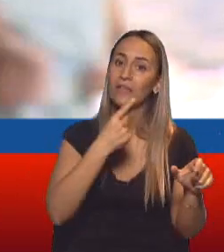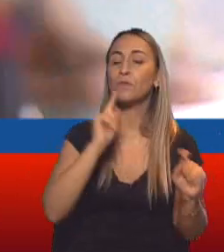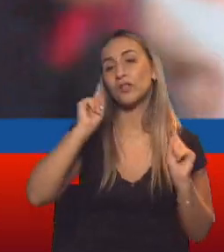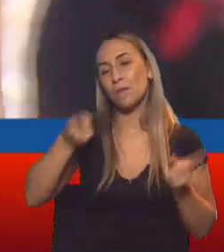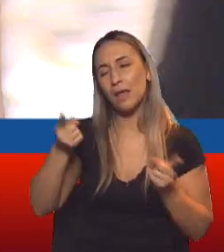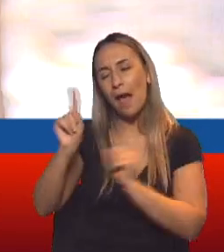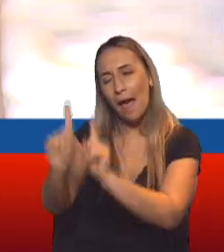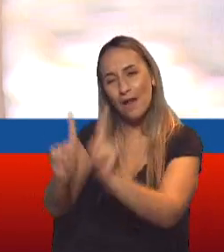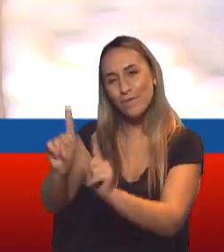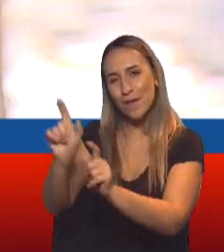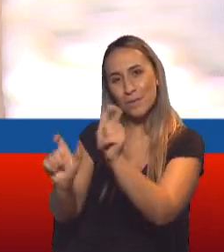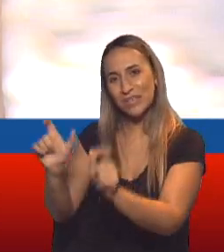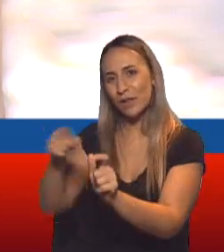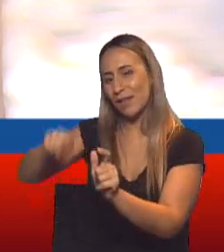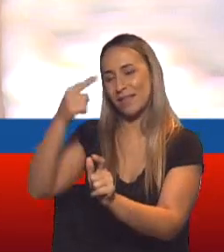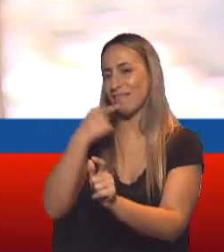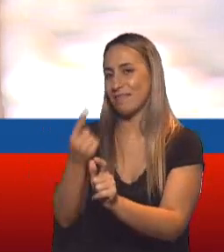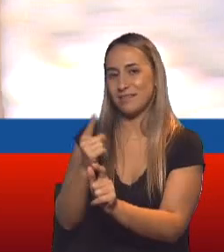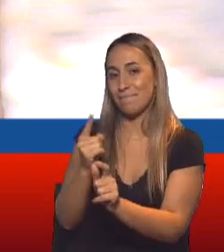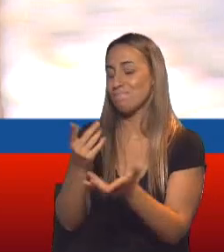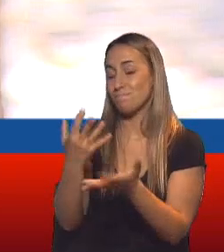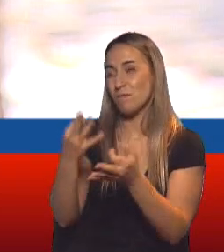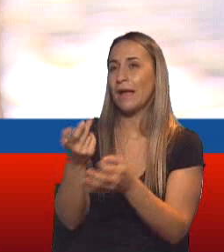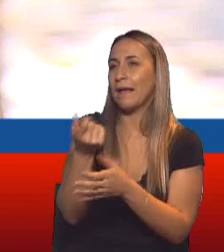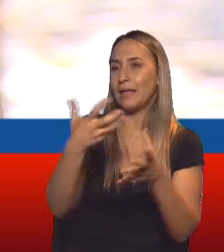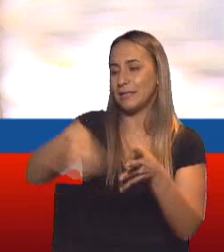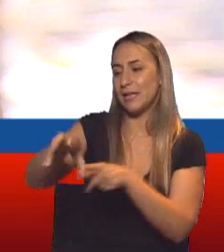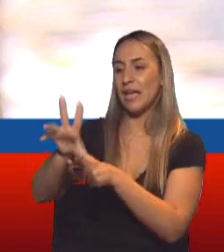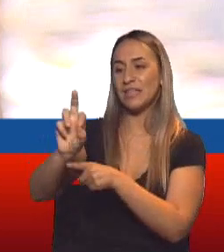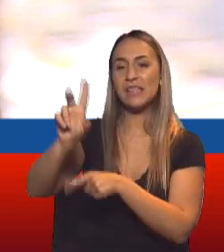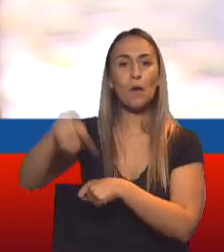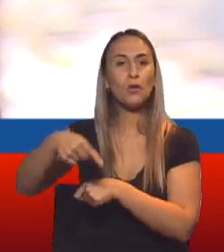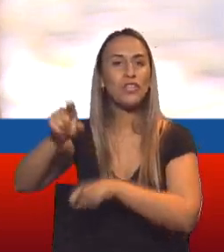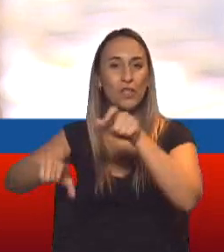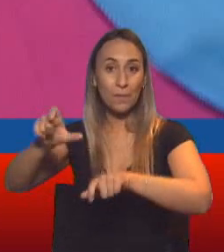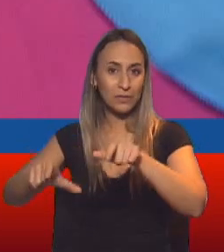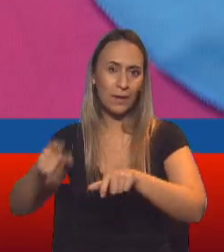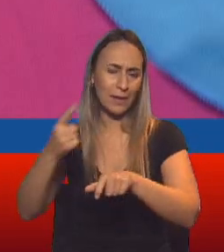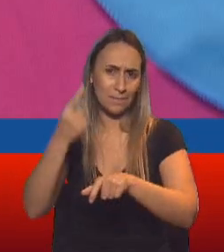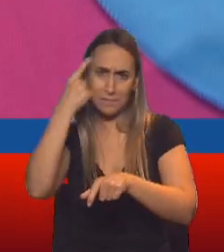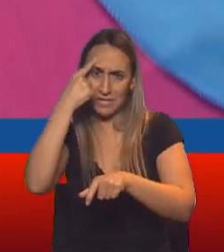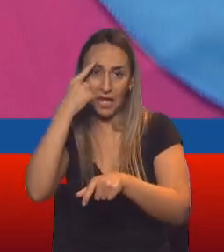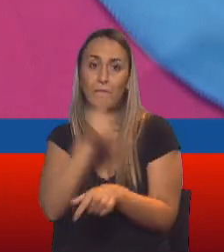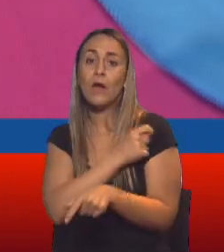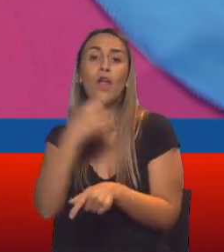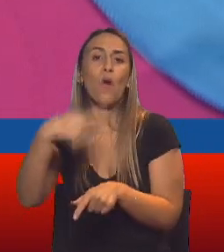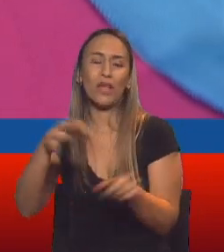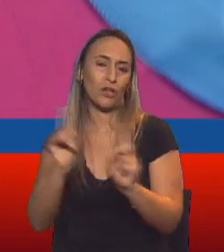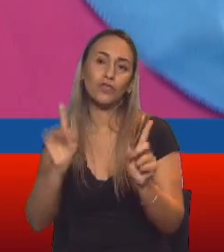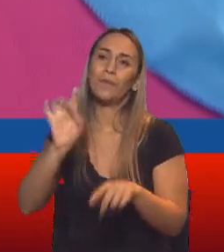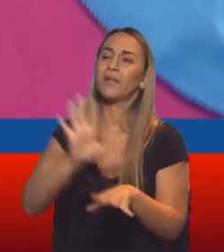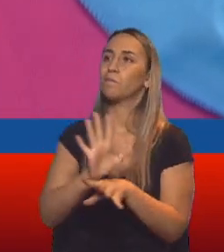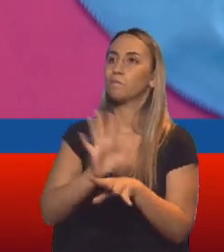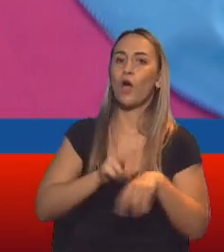encontramos algunos que consideran que, bueno, que hay un 30%, alrededor de un 30% que consideran que no debe ser obligatoria, que debe ser